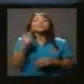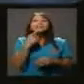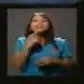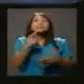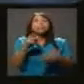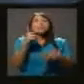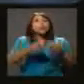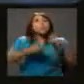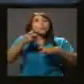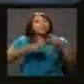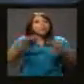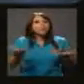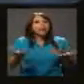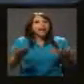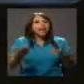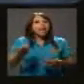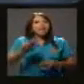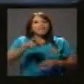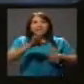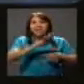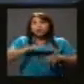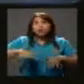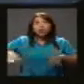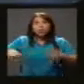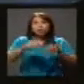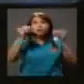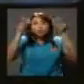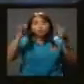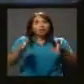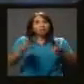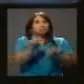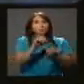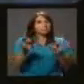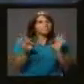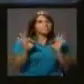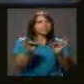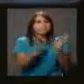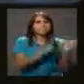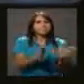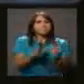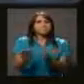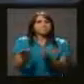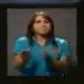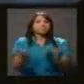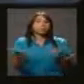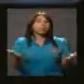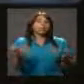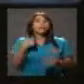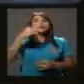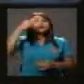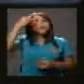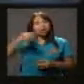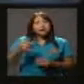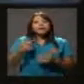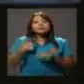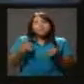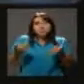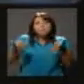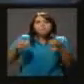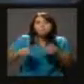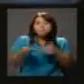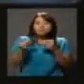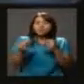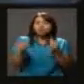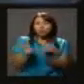de que nuestra fuerza educativa no está bien capacitada bueno creo que mucho coincido con la pregunta efectivamente